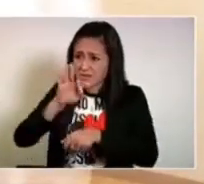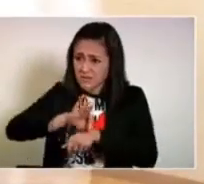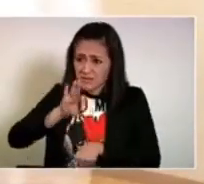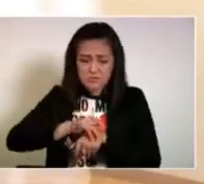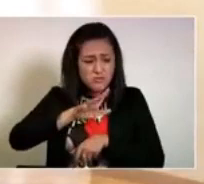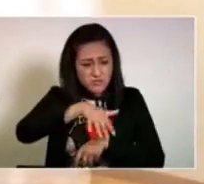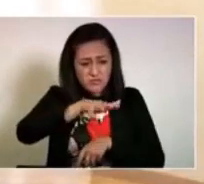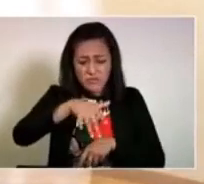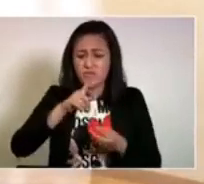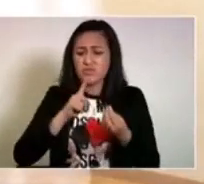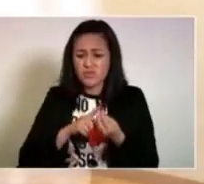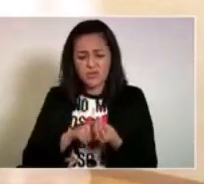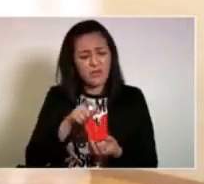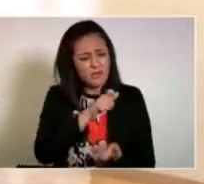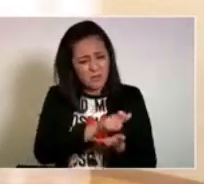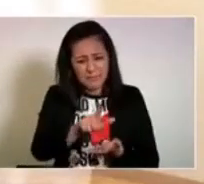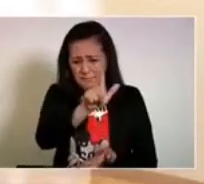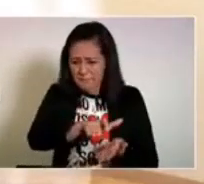a buscarlos.